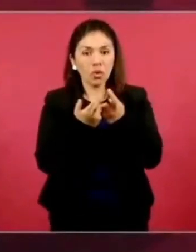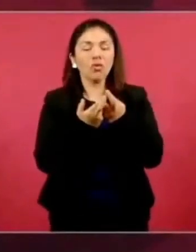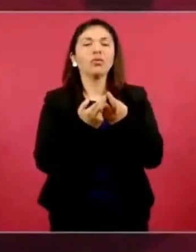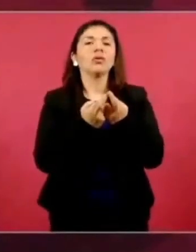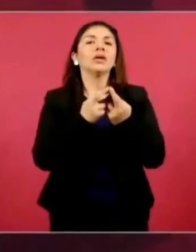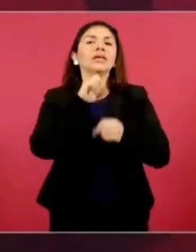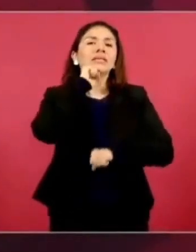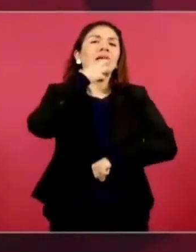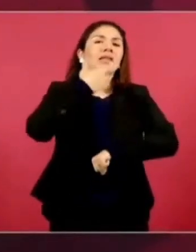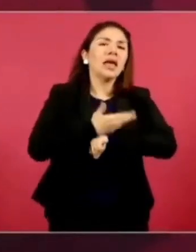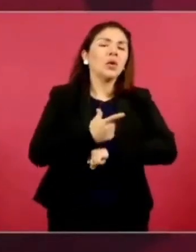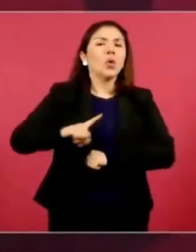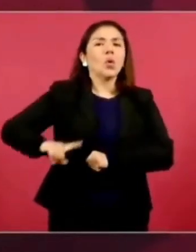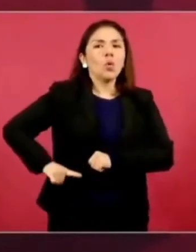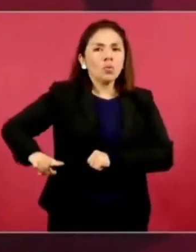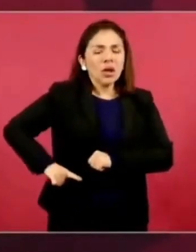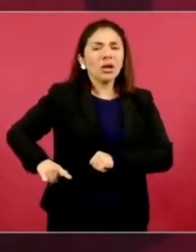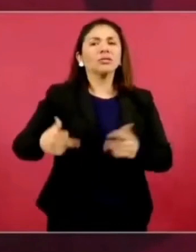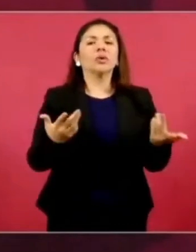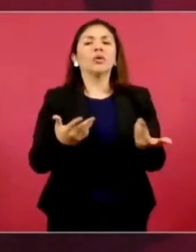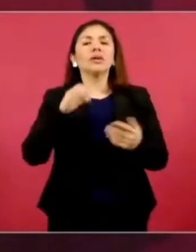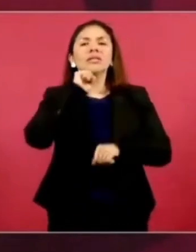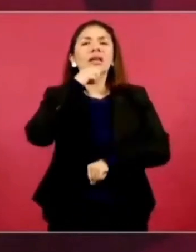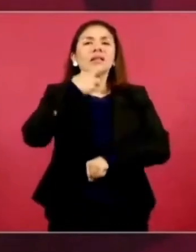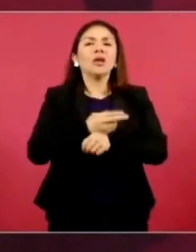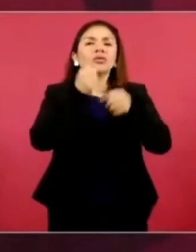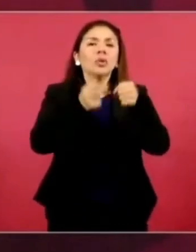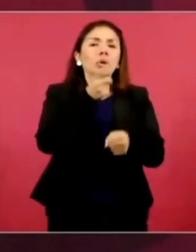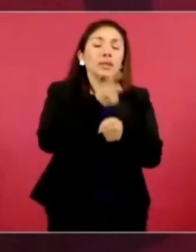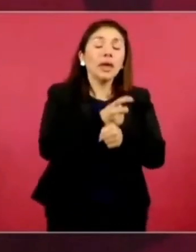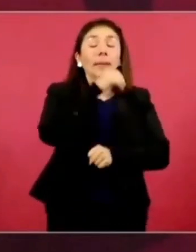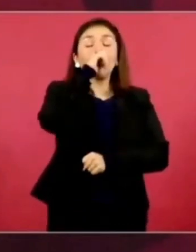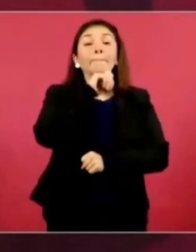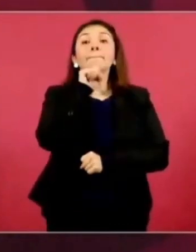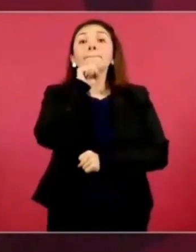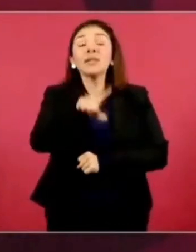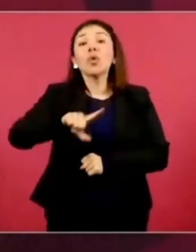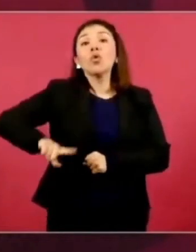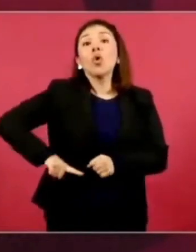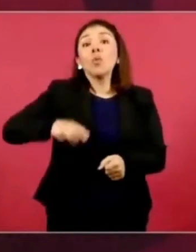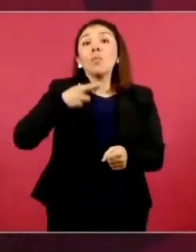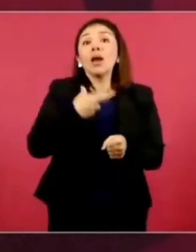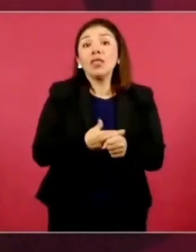secretarios de Gobernación, secretarios de Seguridad Pública y los gobernadores,